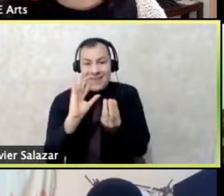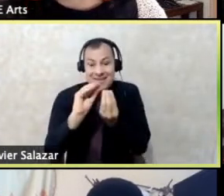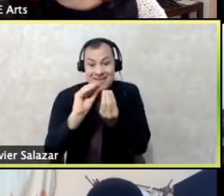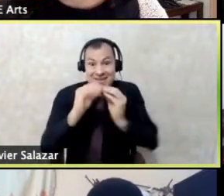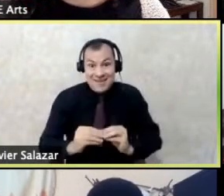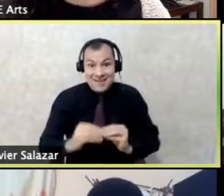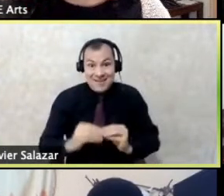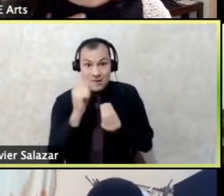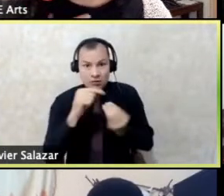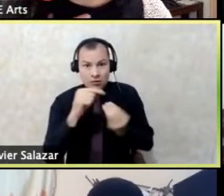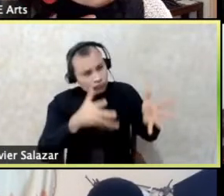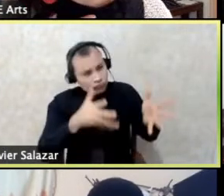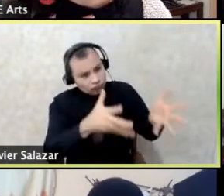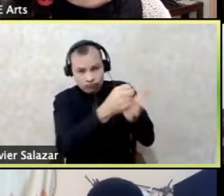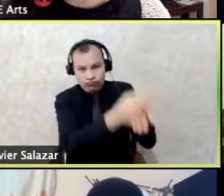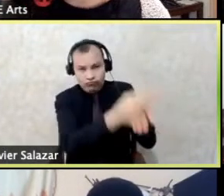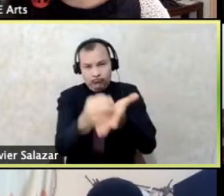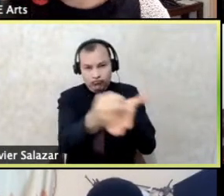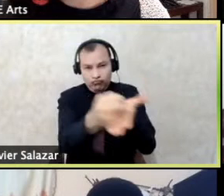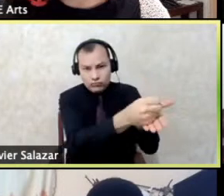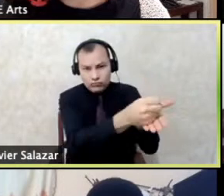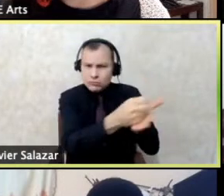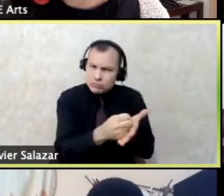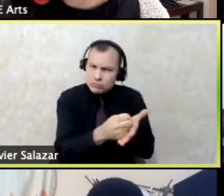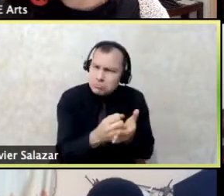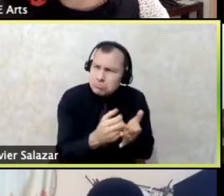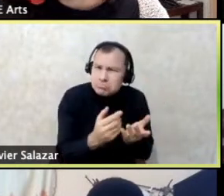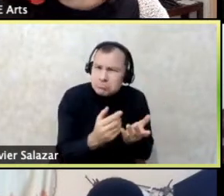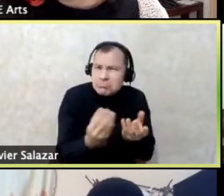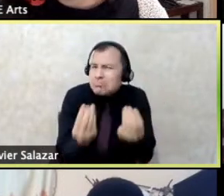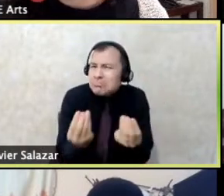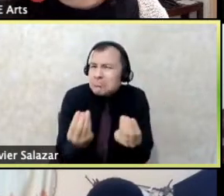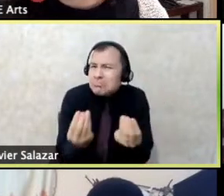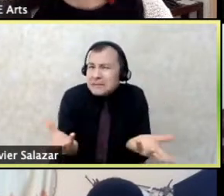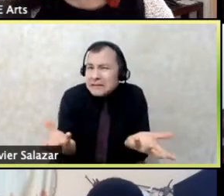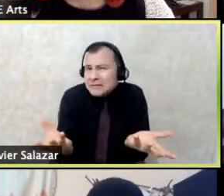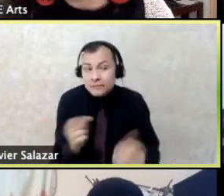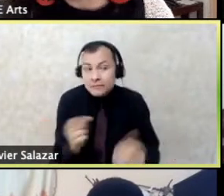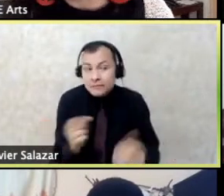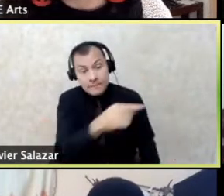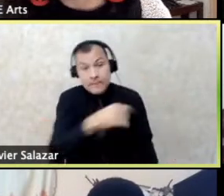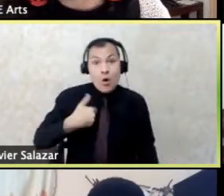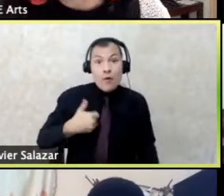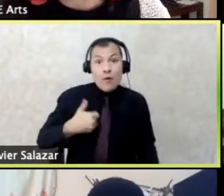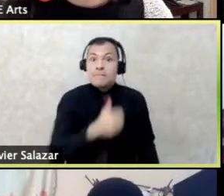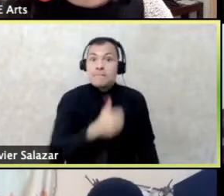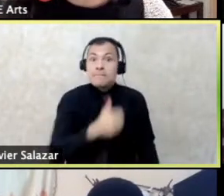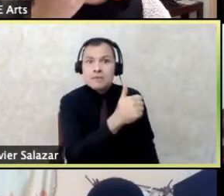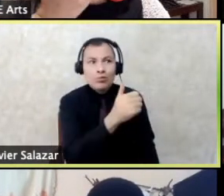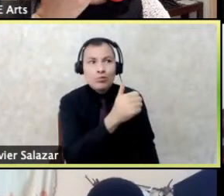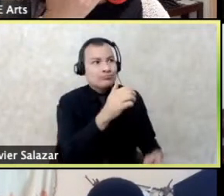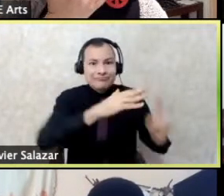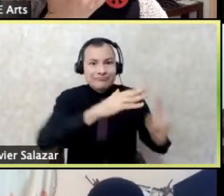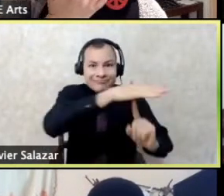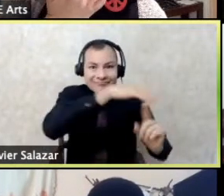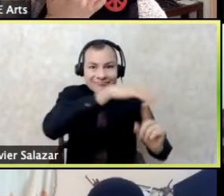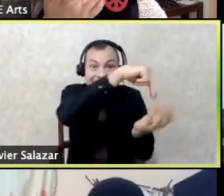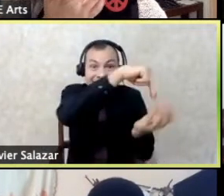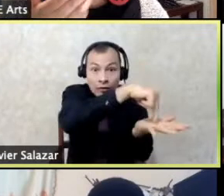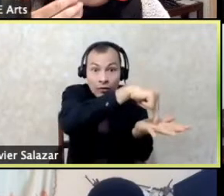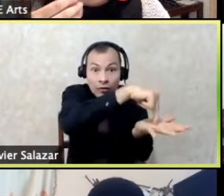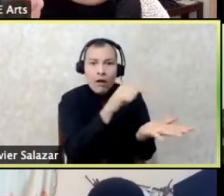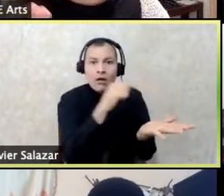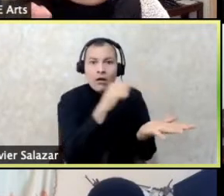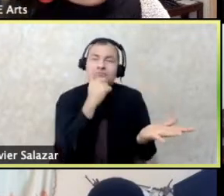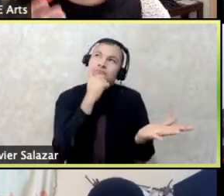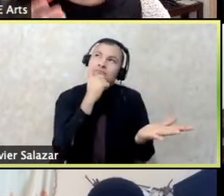exploren realidades de sus propias realidades. En ocasiones también traemos otros artistas para que exploren música y danza, y el propósito